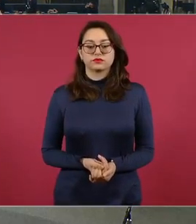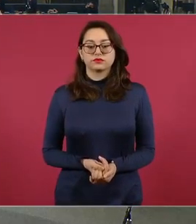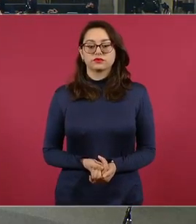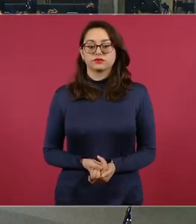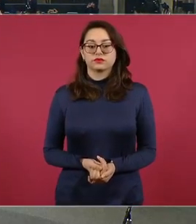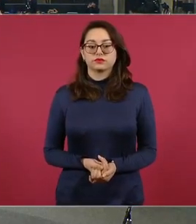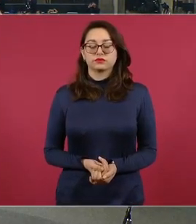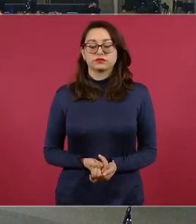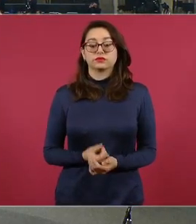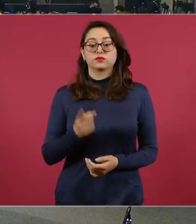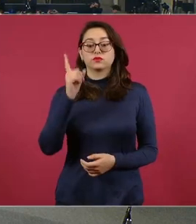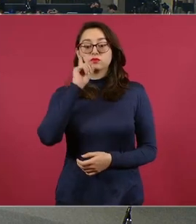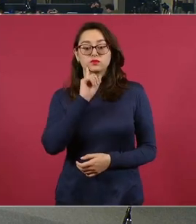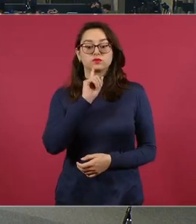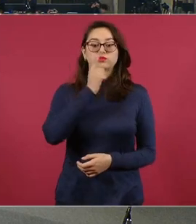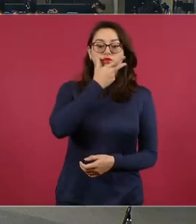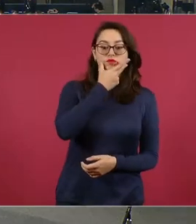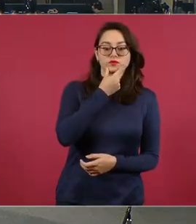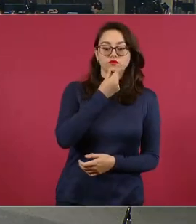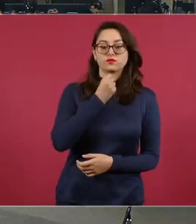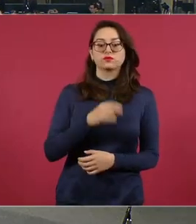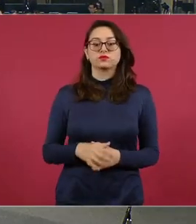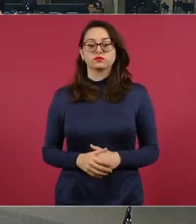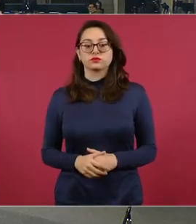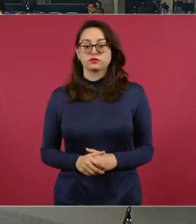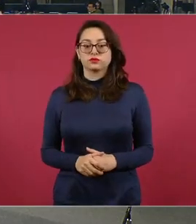Compañera y luego el compañero.